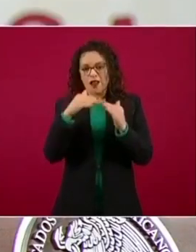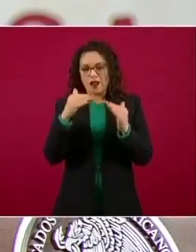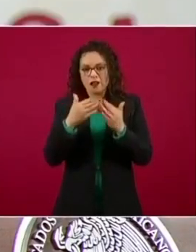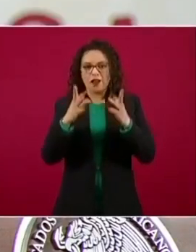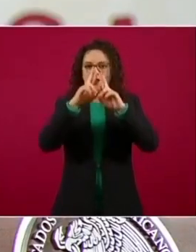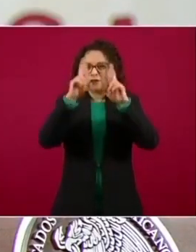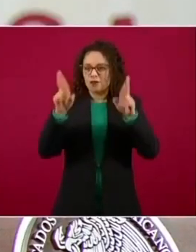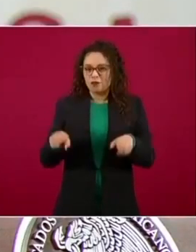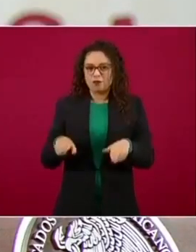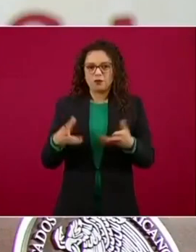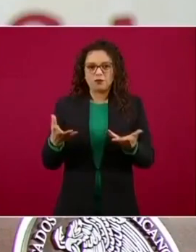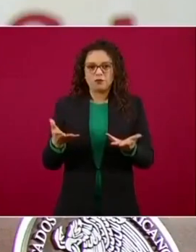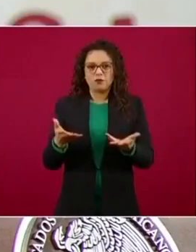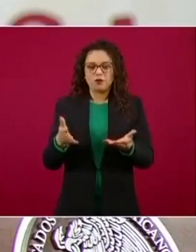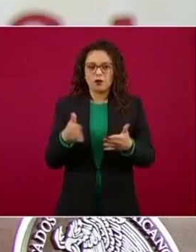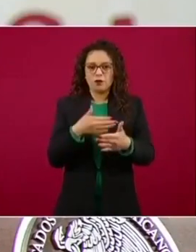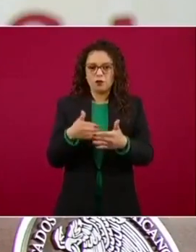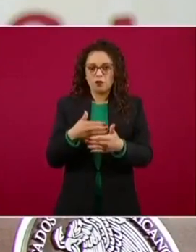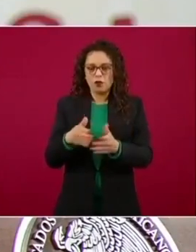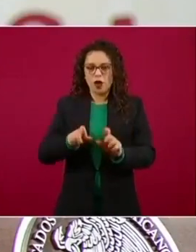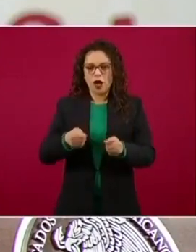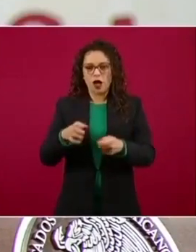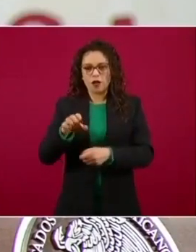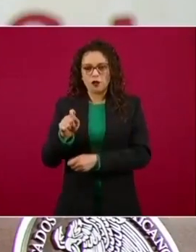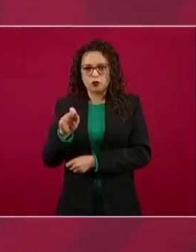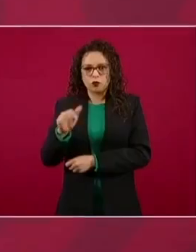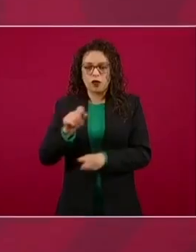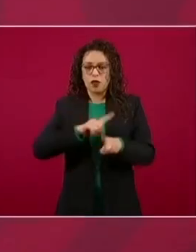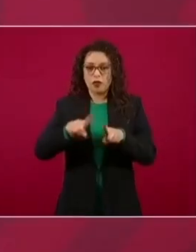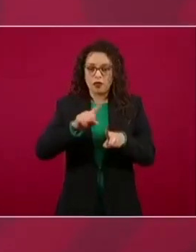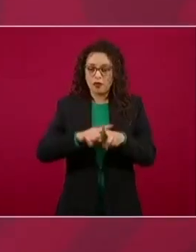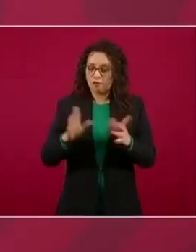resto a todas las viviendas.